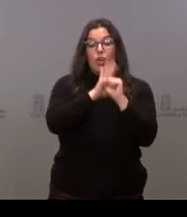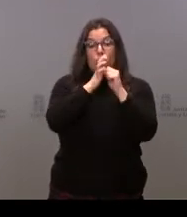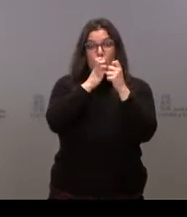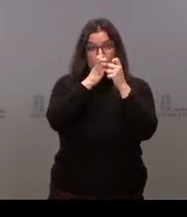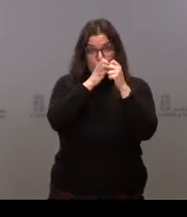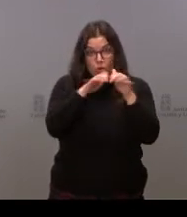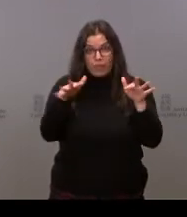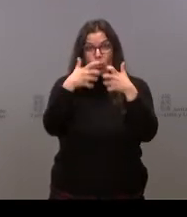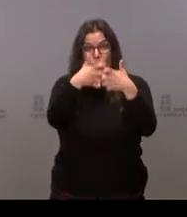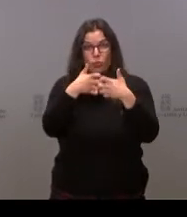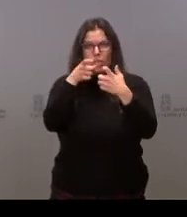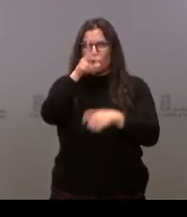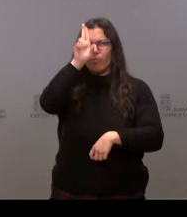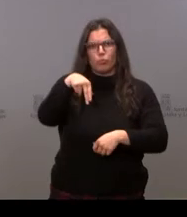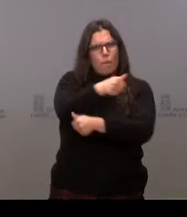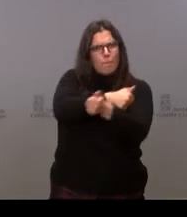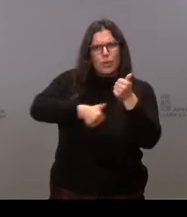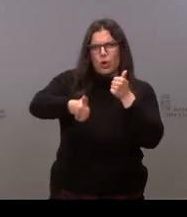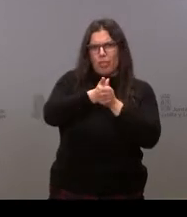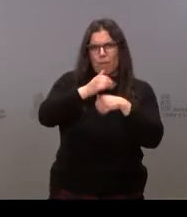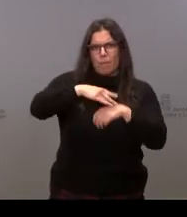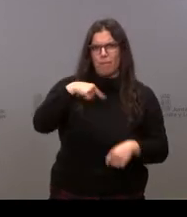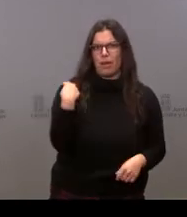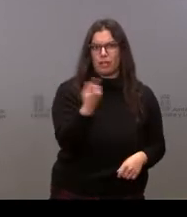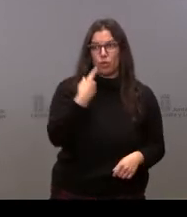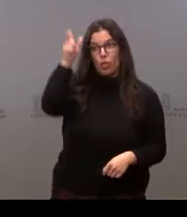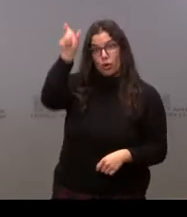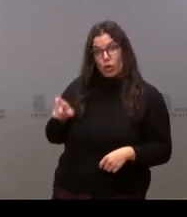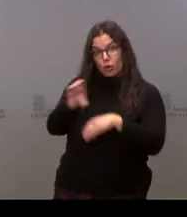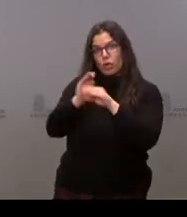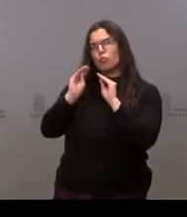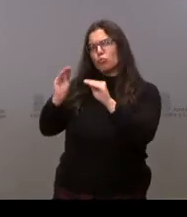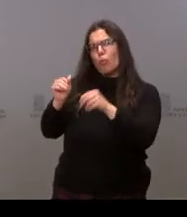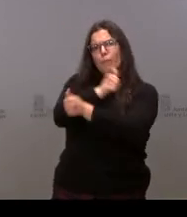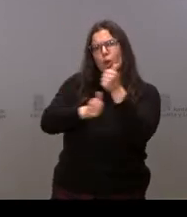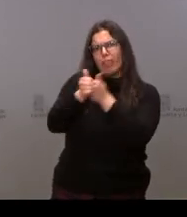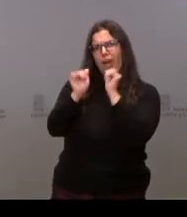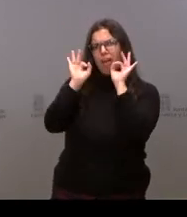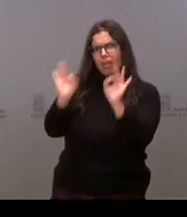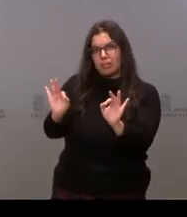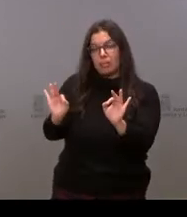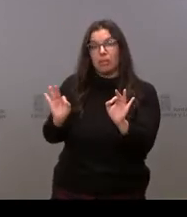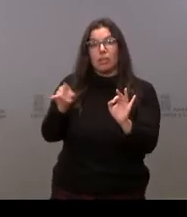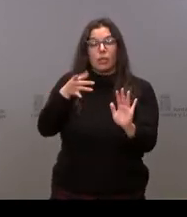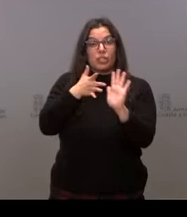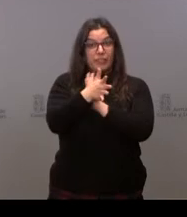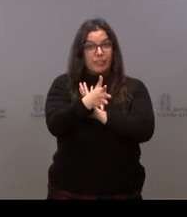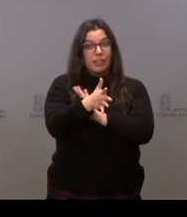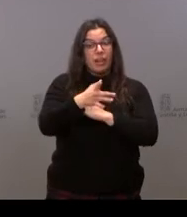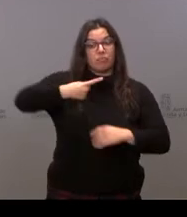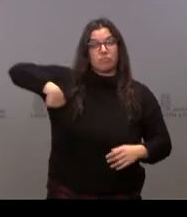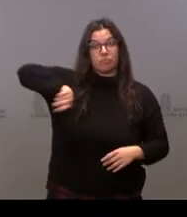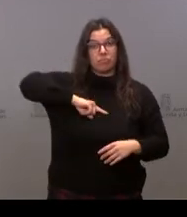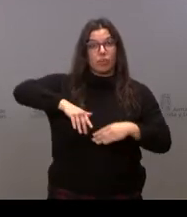prioridad es nuestra prioridad es su prioridad y esto indica que el gobierno